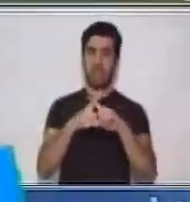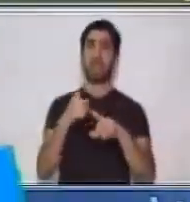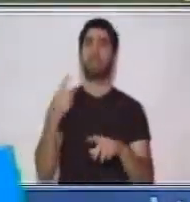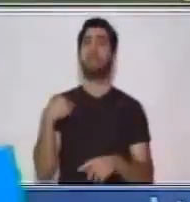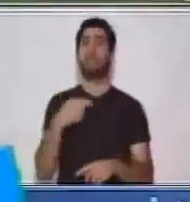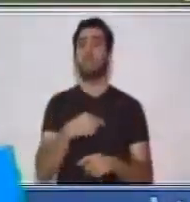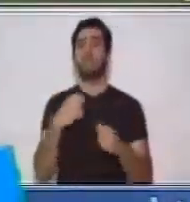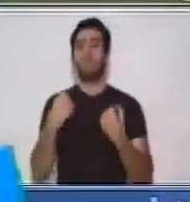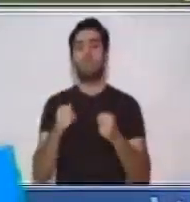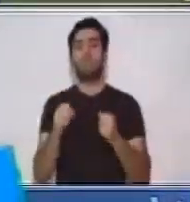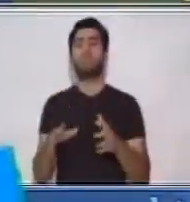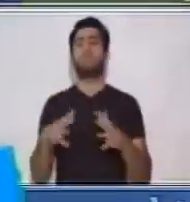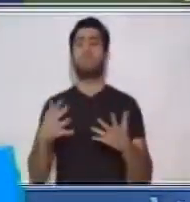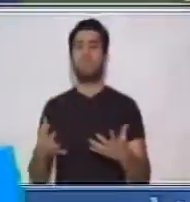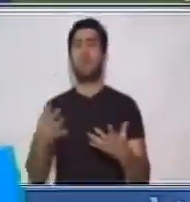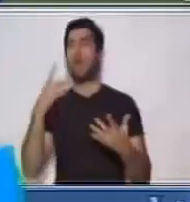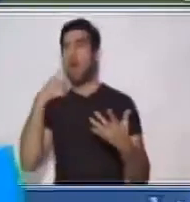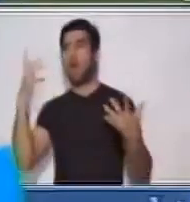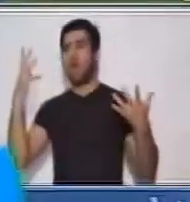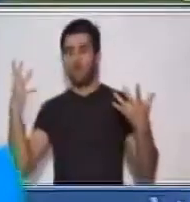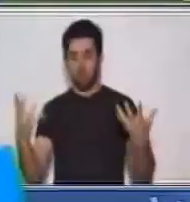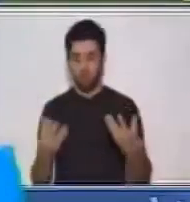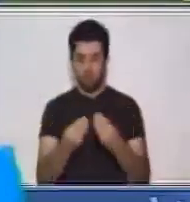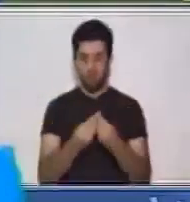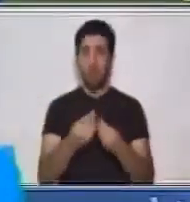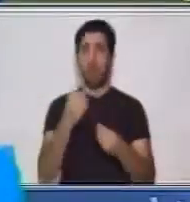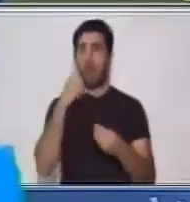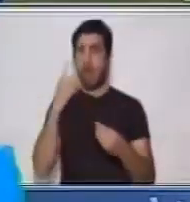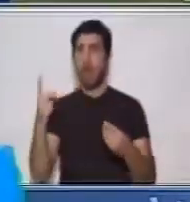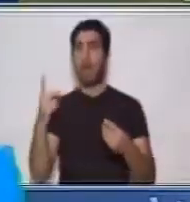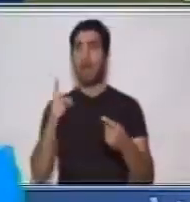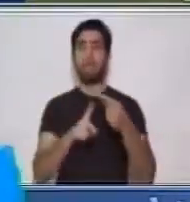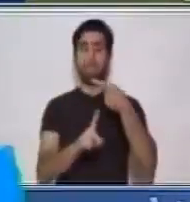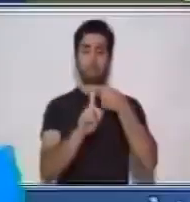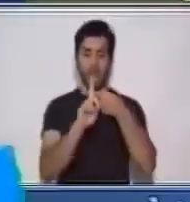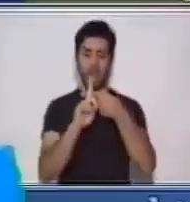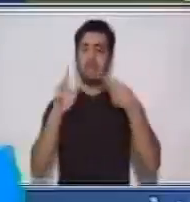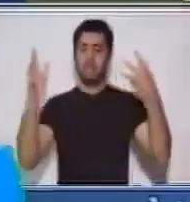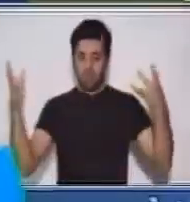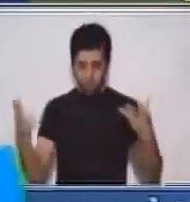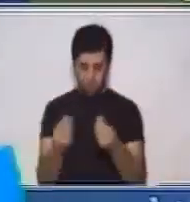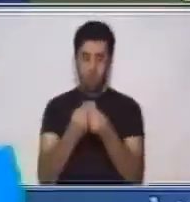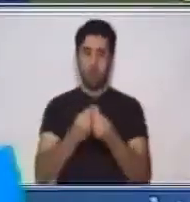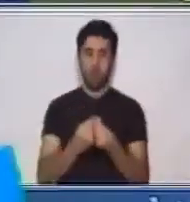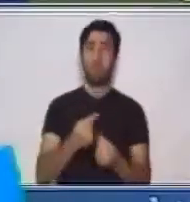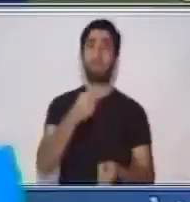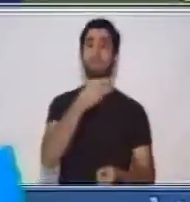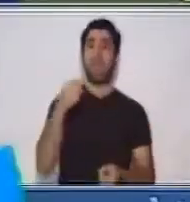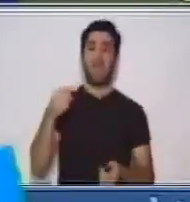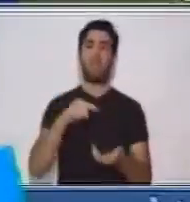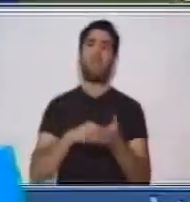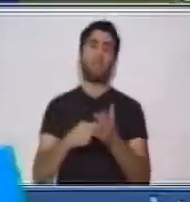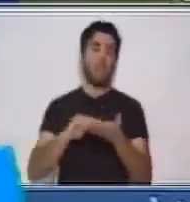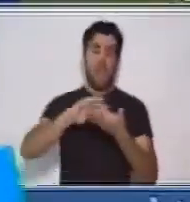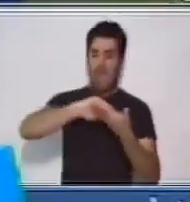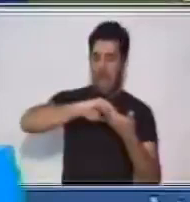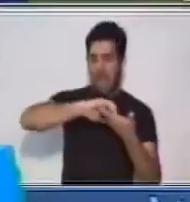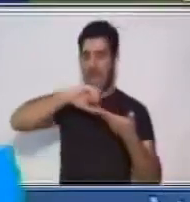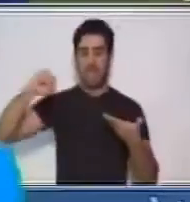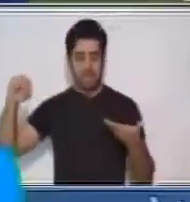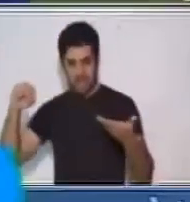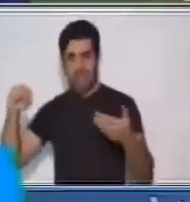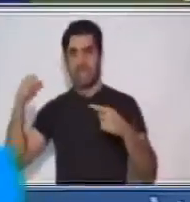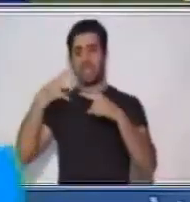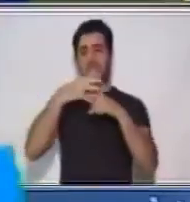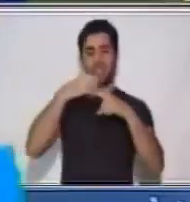a unir. Más es unir. Menos es quitar. Es muy